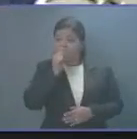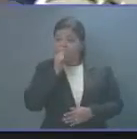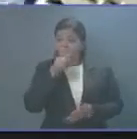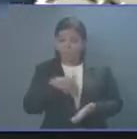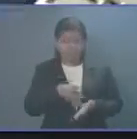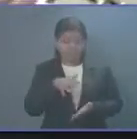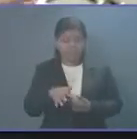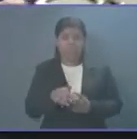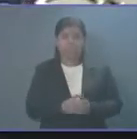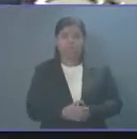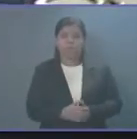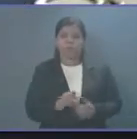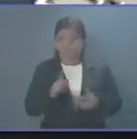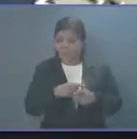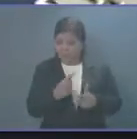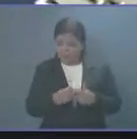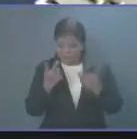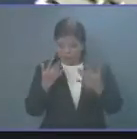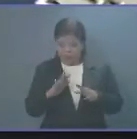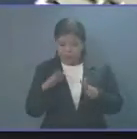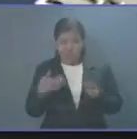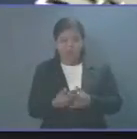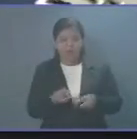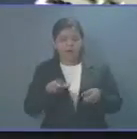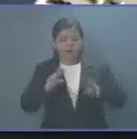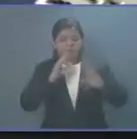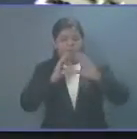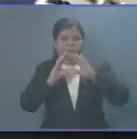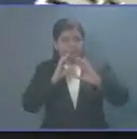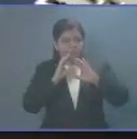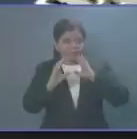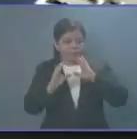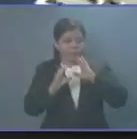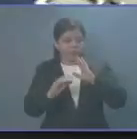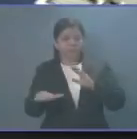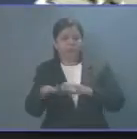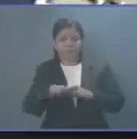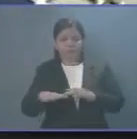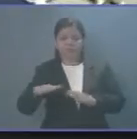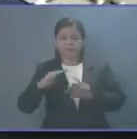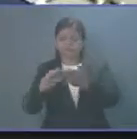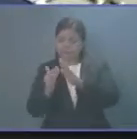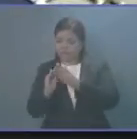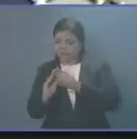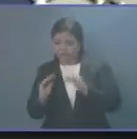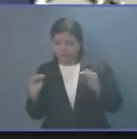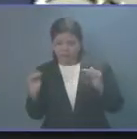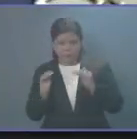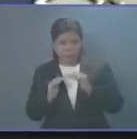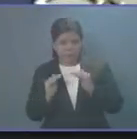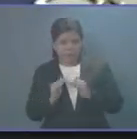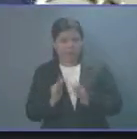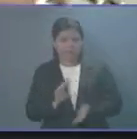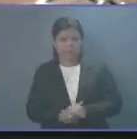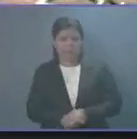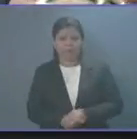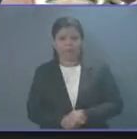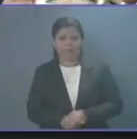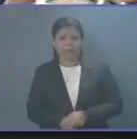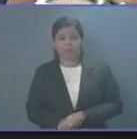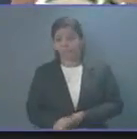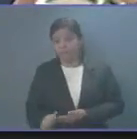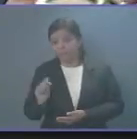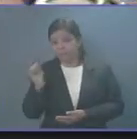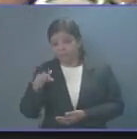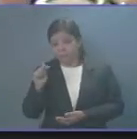público que tiene pleno derecho a tener sus medios de comunicación y también en el sector comunitario. Con esto en